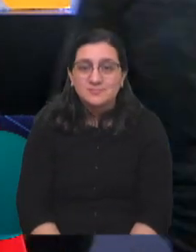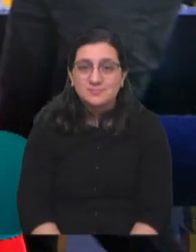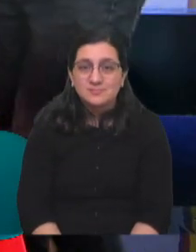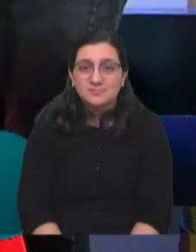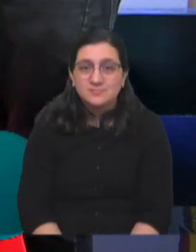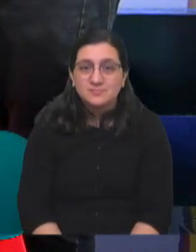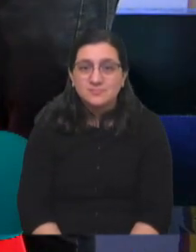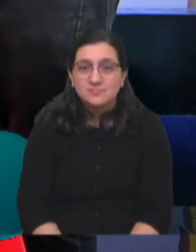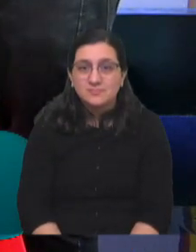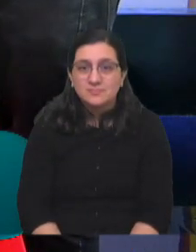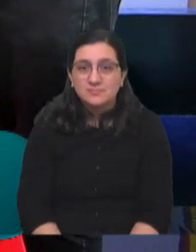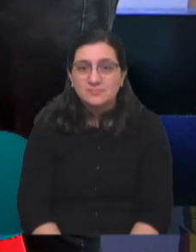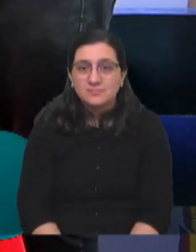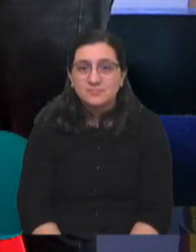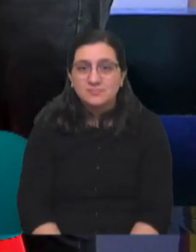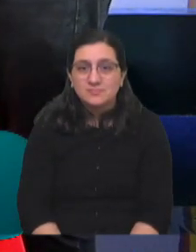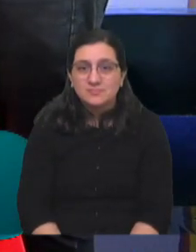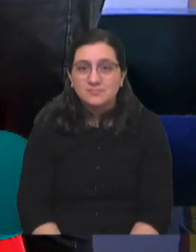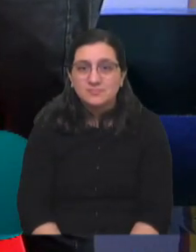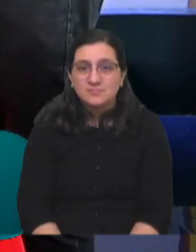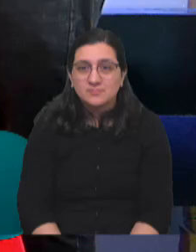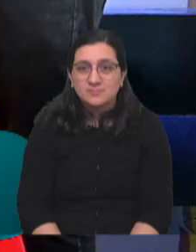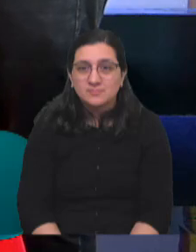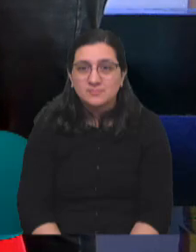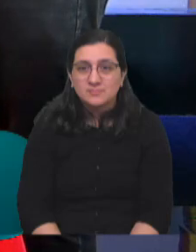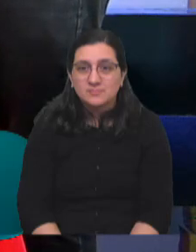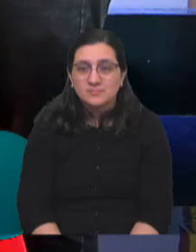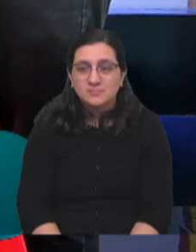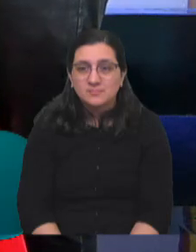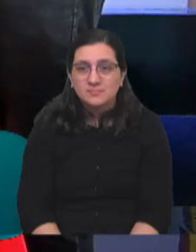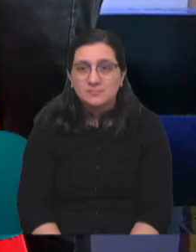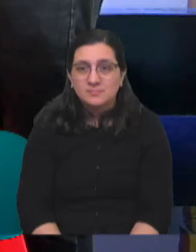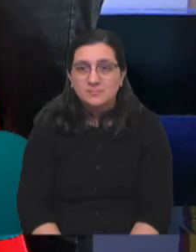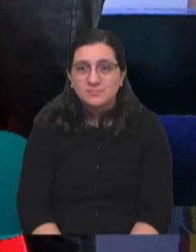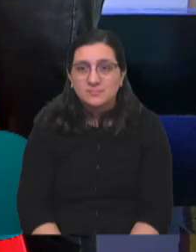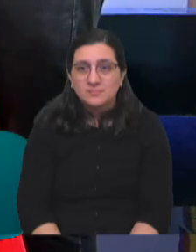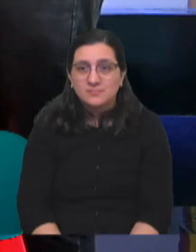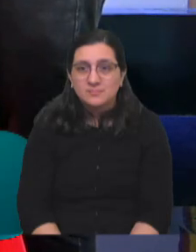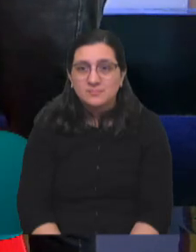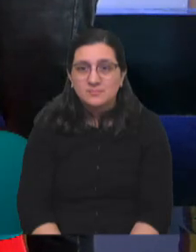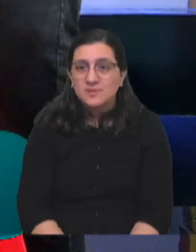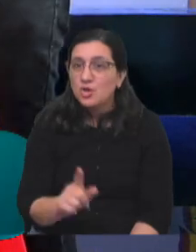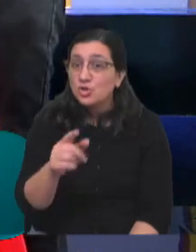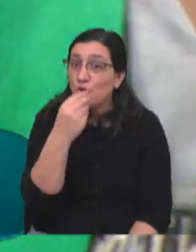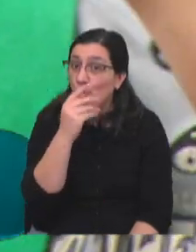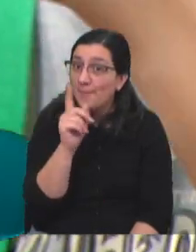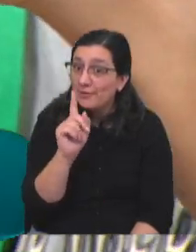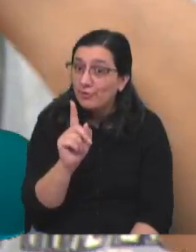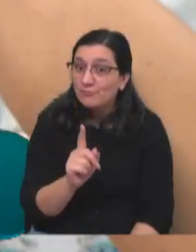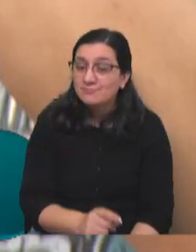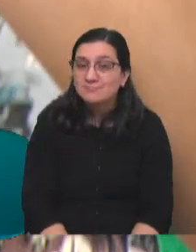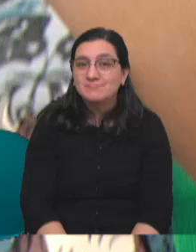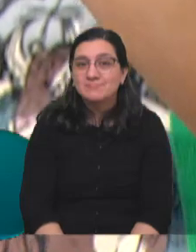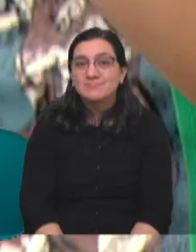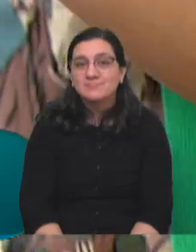el este. Esperá, pero lo que pasa es que... Hacelo más corto. Lo pusiste mal. No me juzgues. El arte es libre. Un actor juzgando una actriz. No